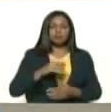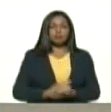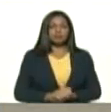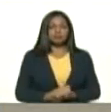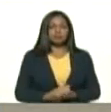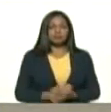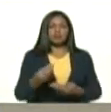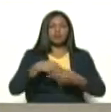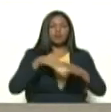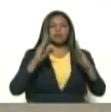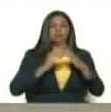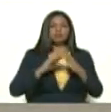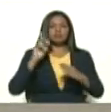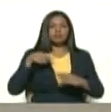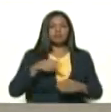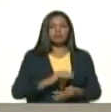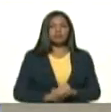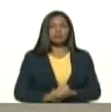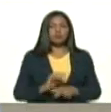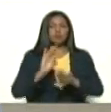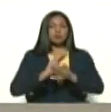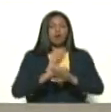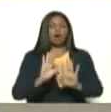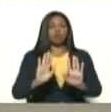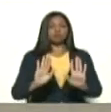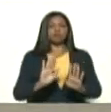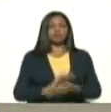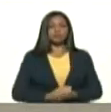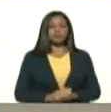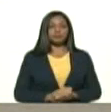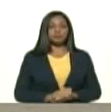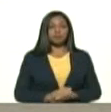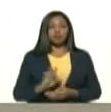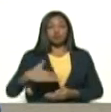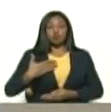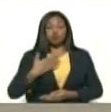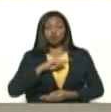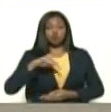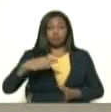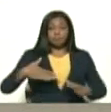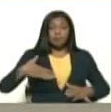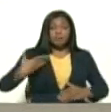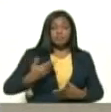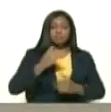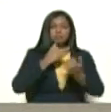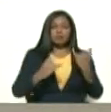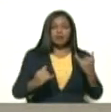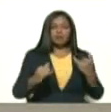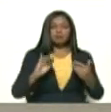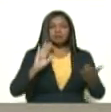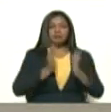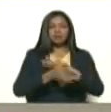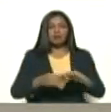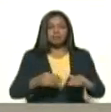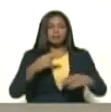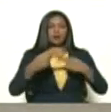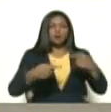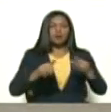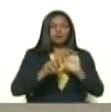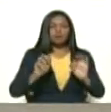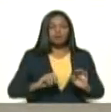esta cuarentena preventiva que nos va a permitir terminar de romper las cadenas